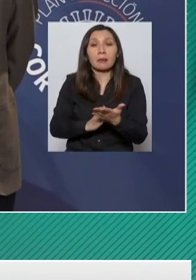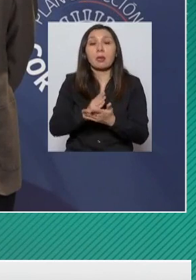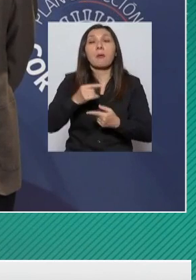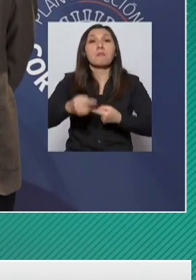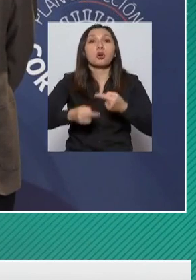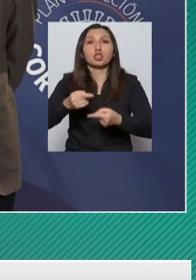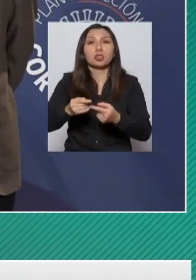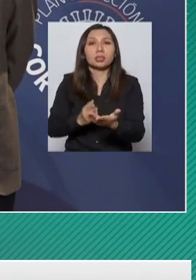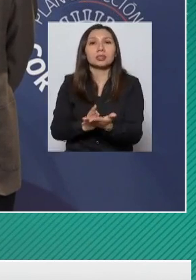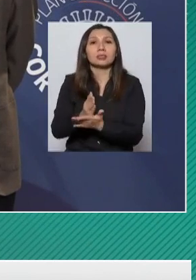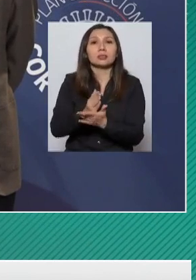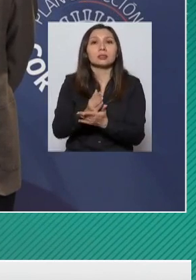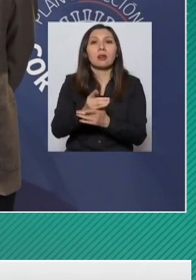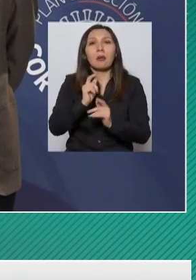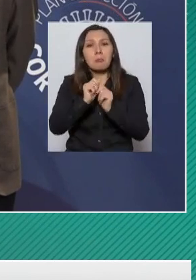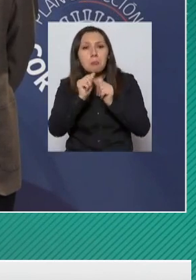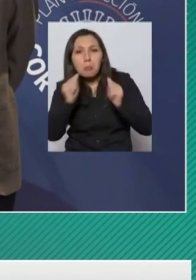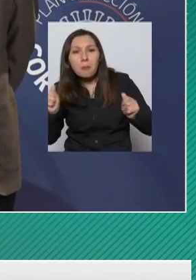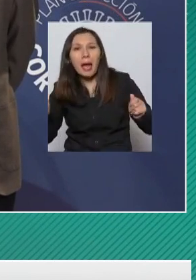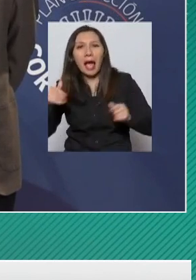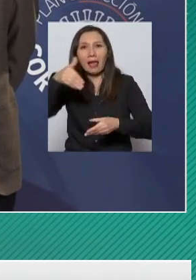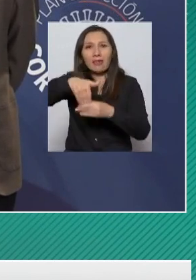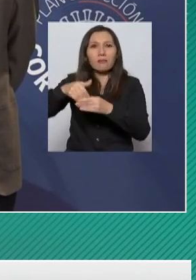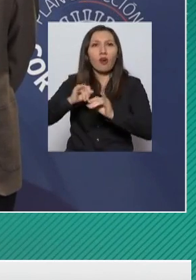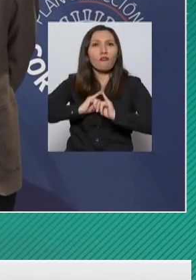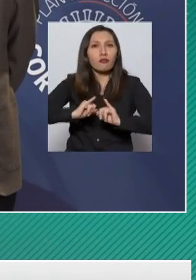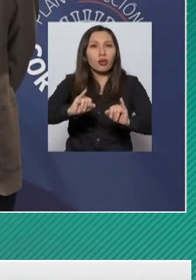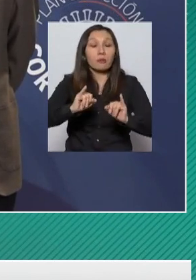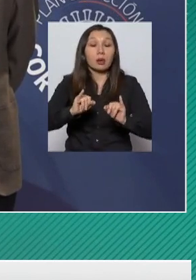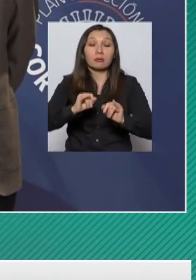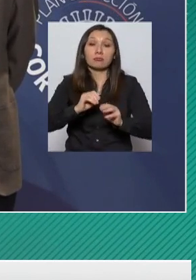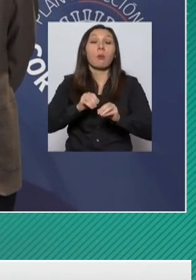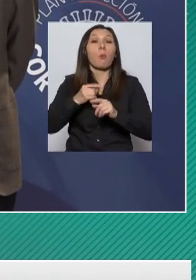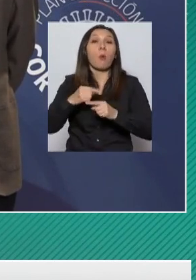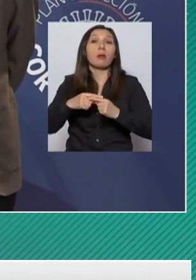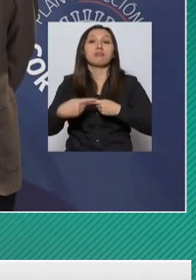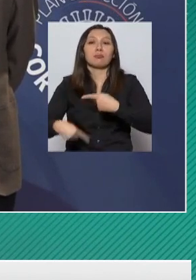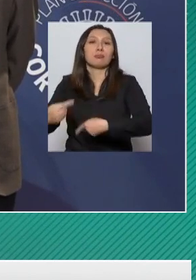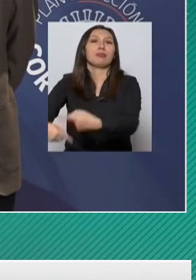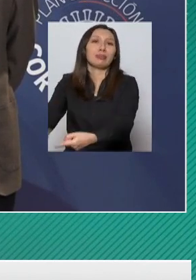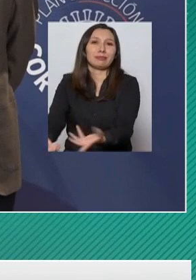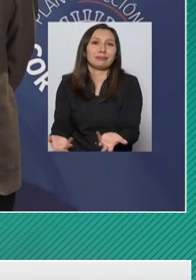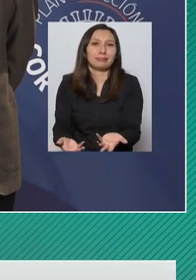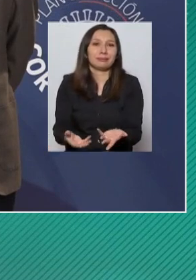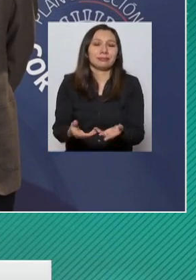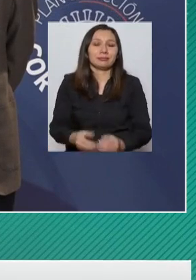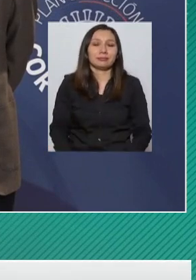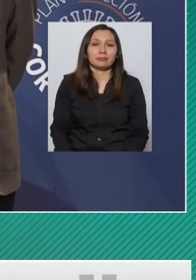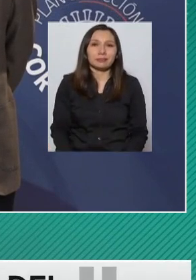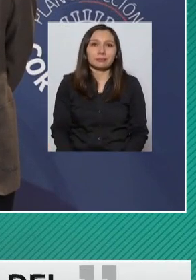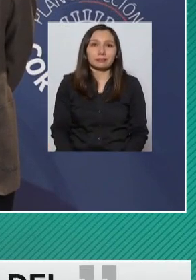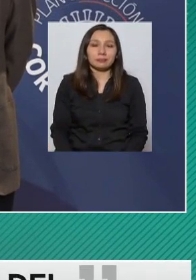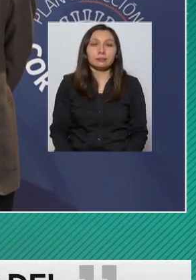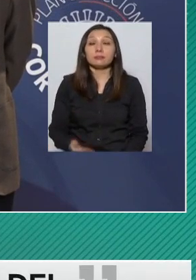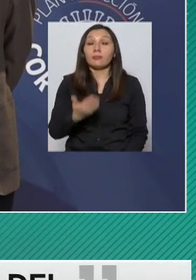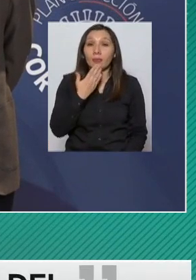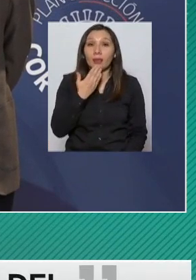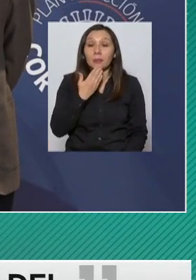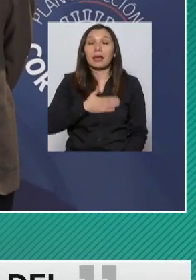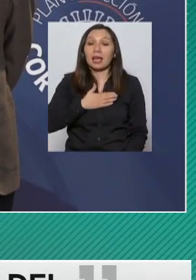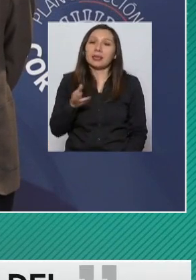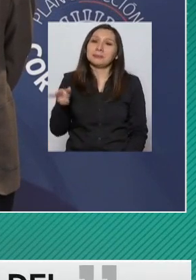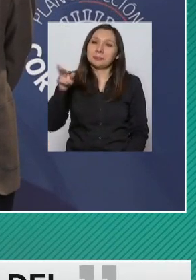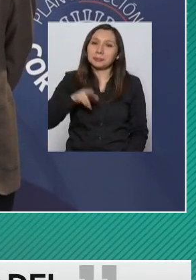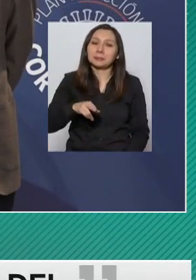el proceso de propaganda de información y todo lo que ello significa también quiero